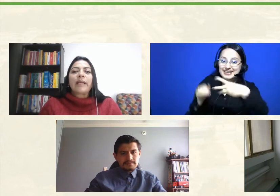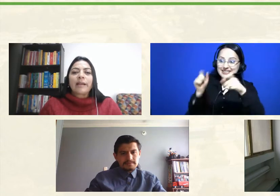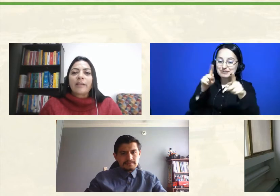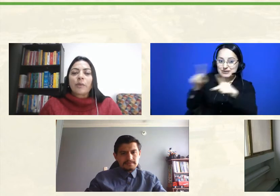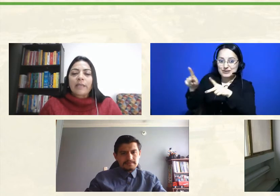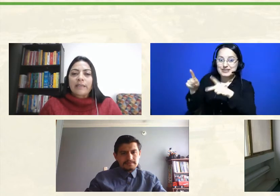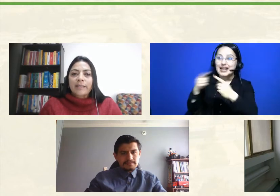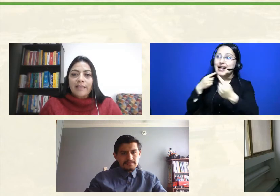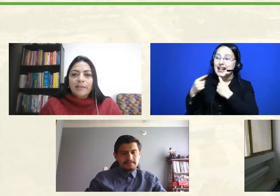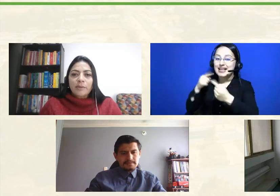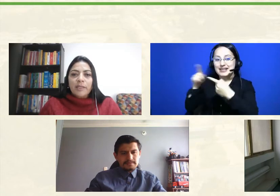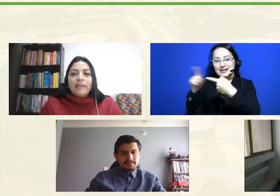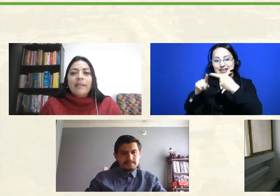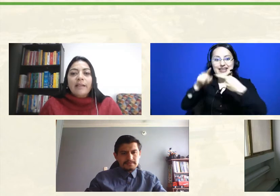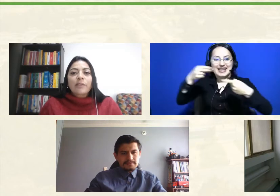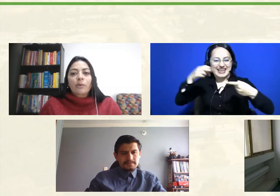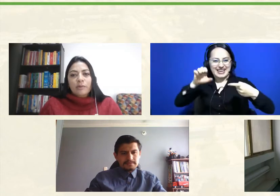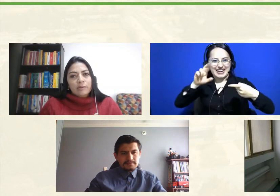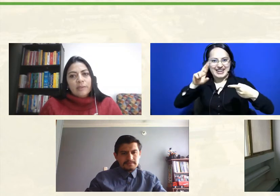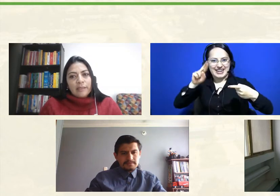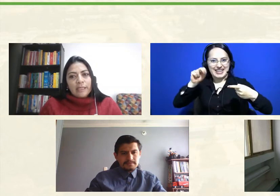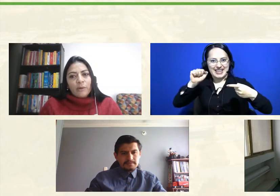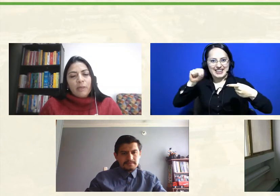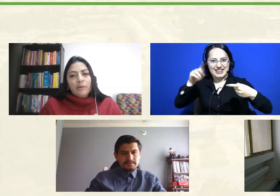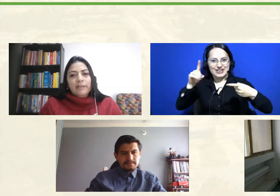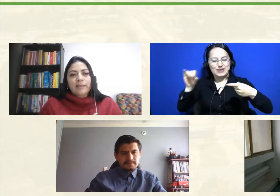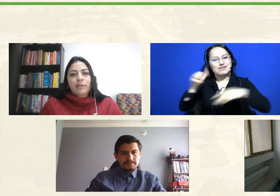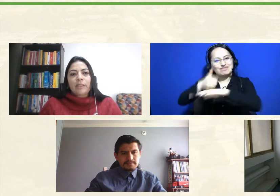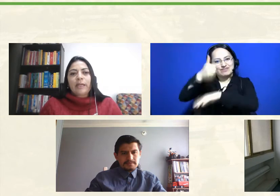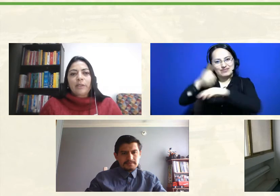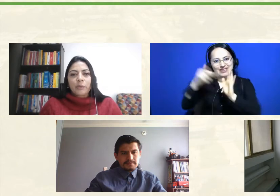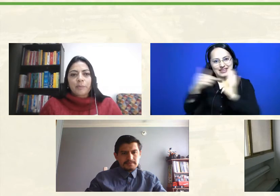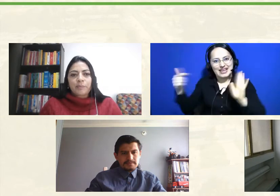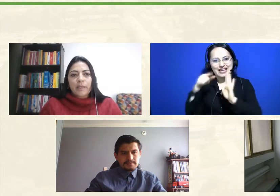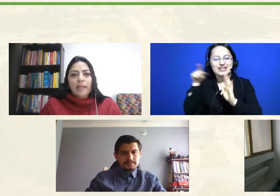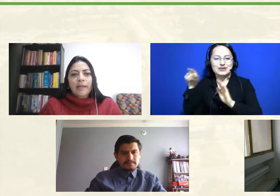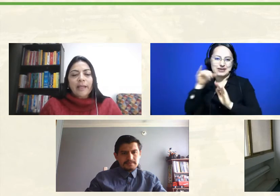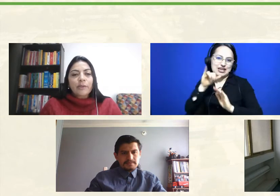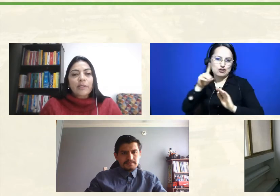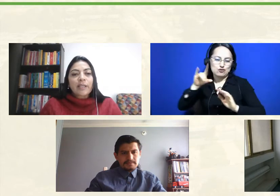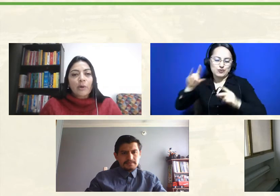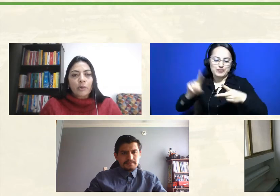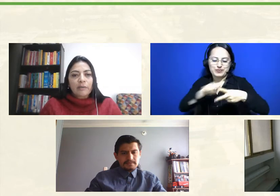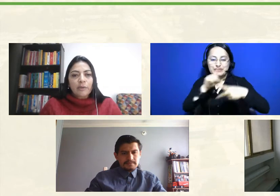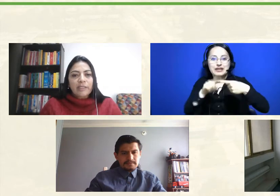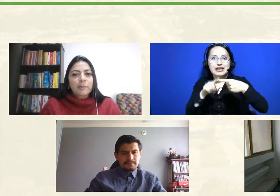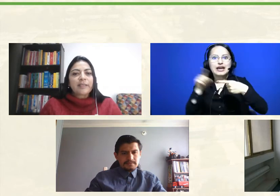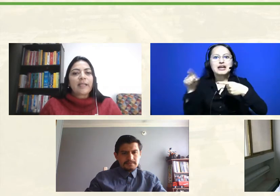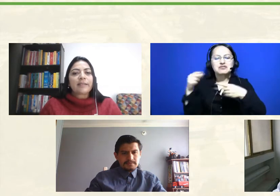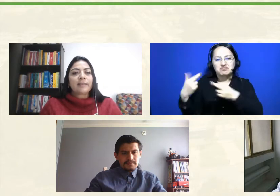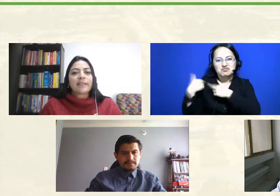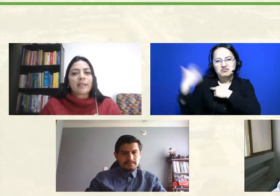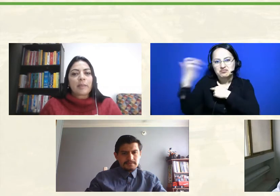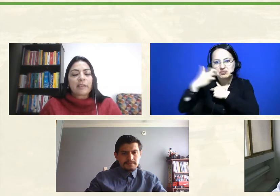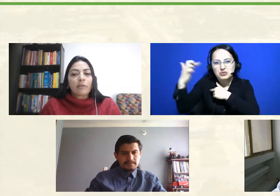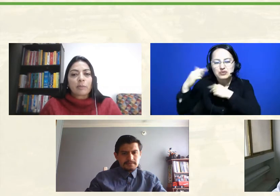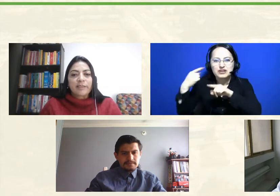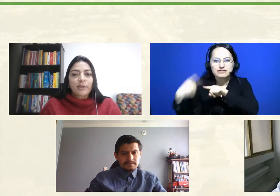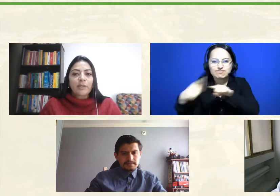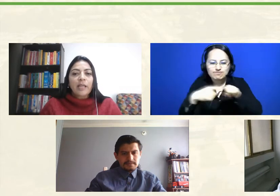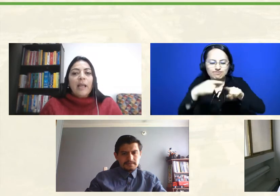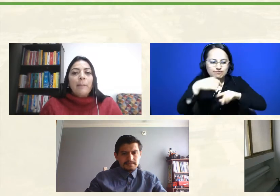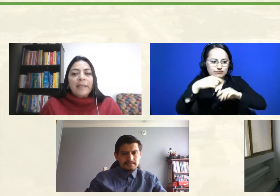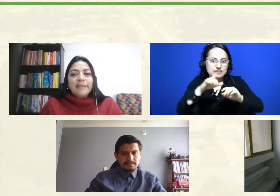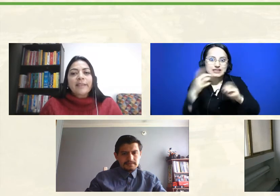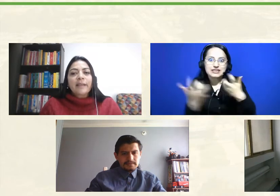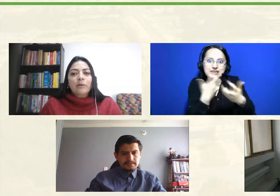doctor Hernando Arenas Castro, director técnico de valorización en el IDU. Hernando es geógrafo, especialista en sistemas de